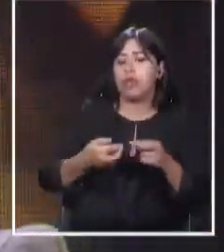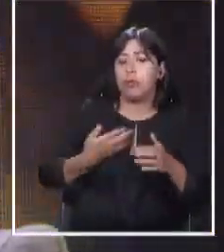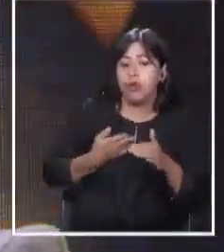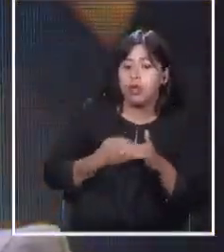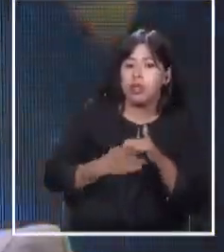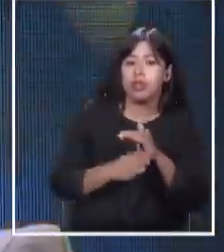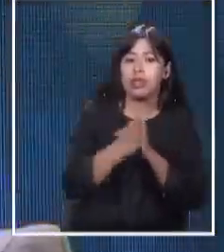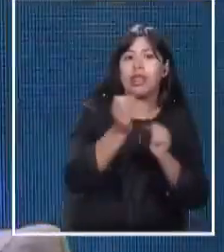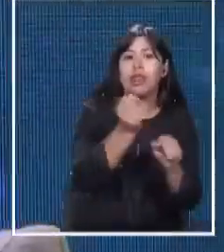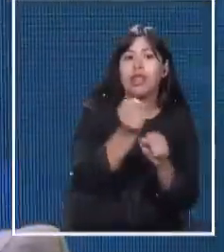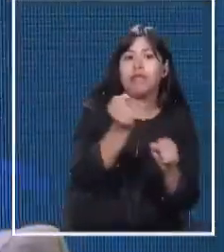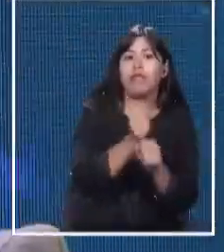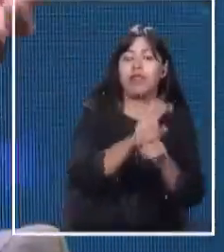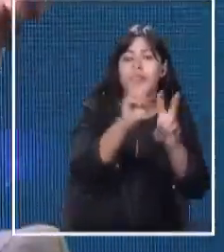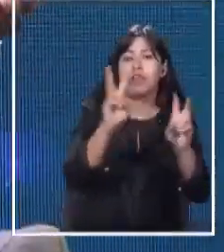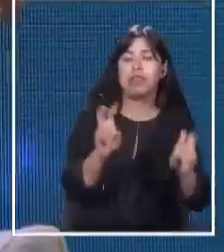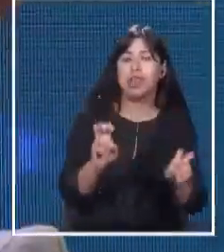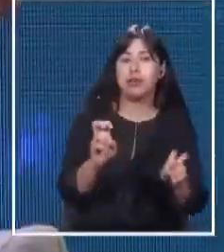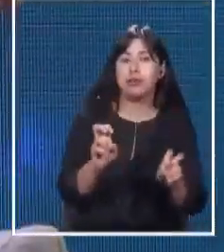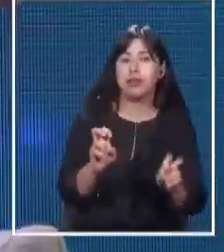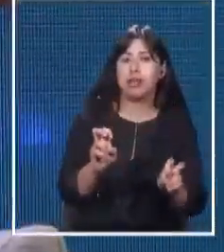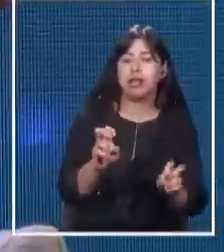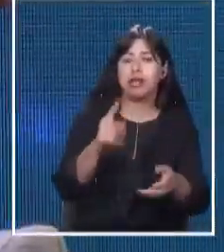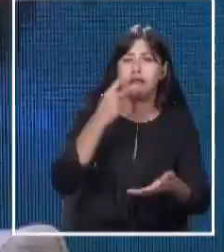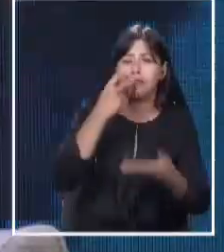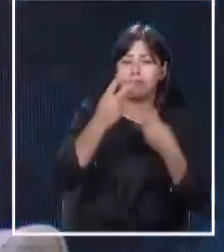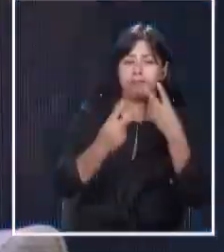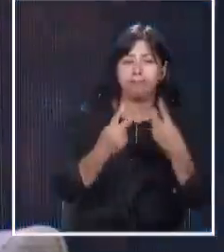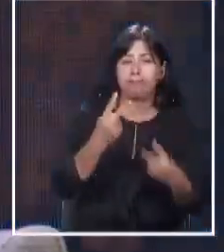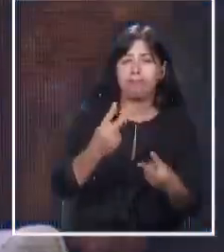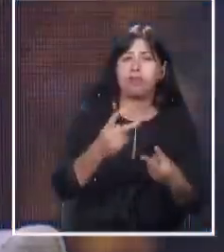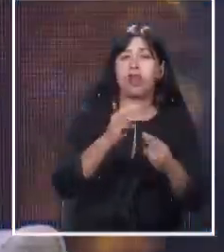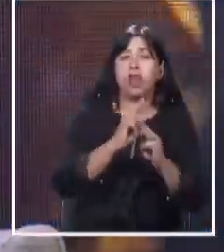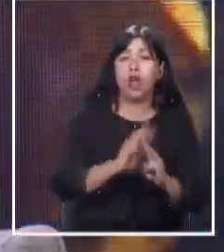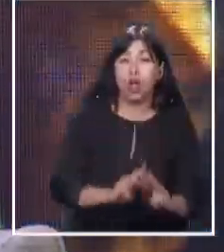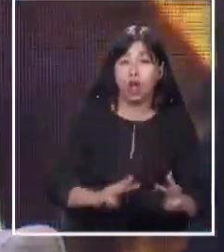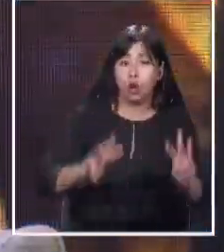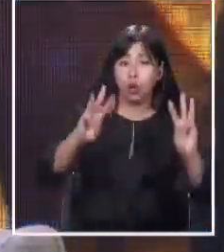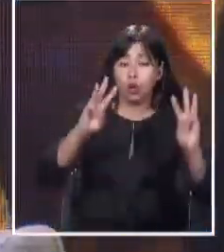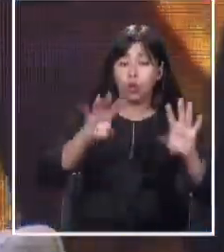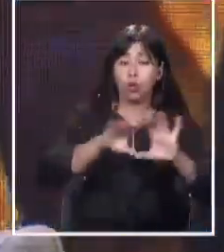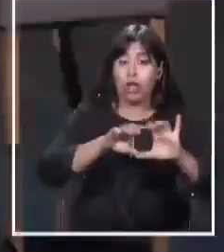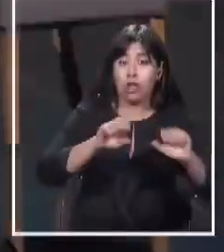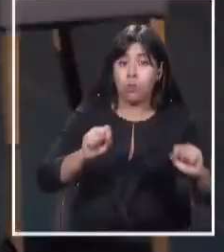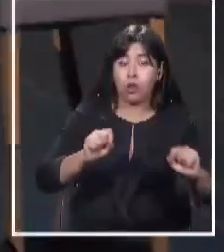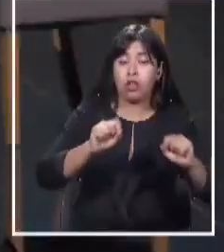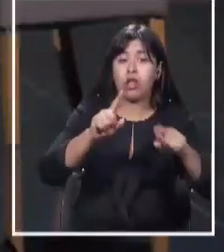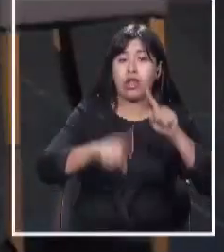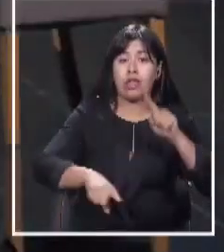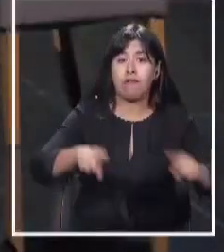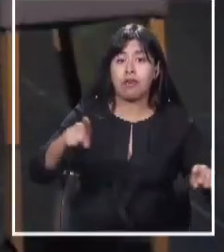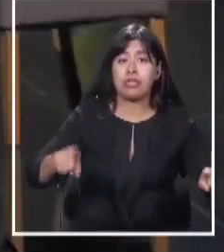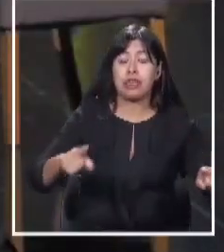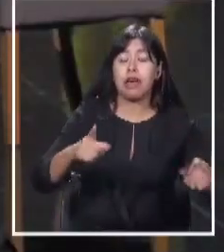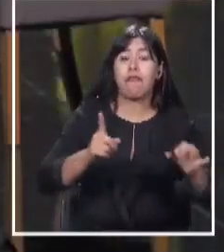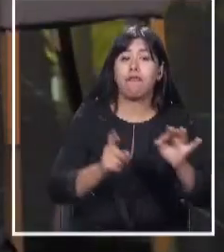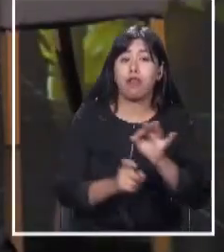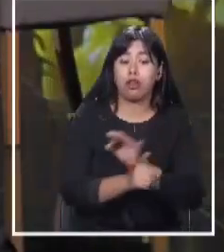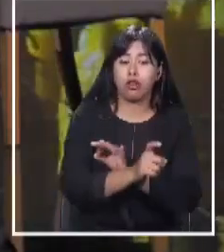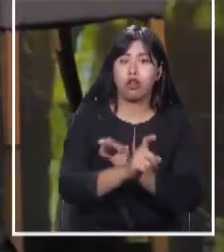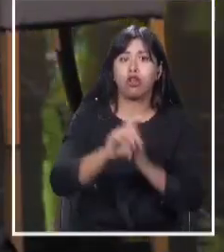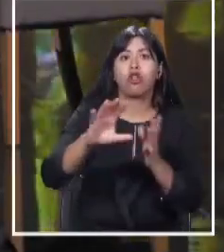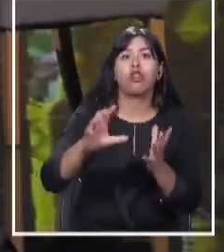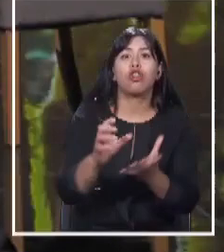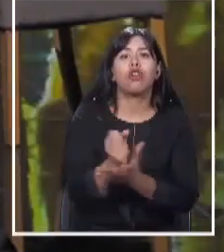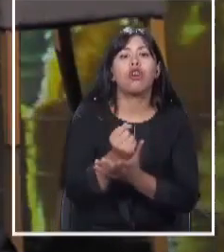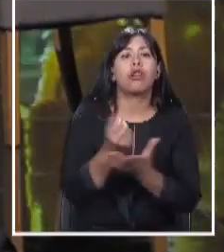años en lo que era esta revisión de las Naciones Unidas de la Convención de Diversidad Biológica para poder alcanzar un nuevo objetivo,